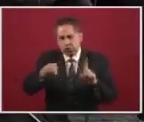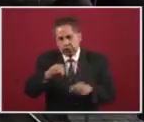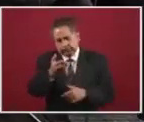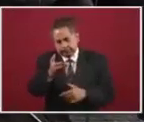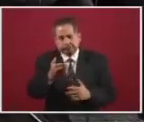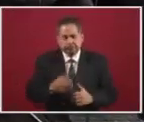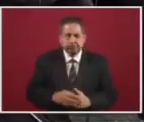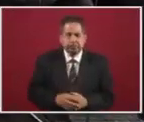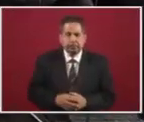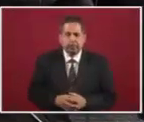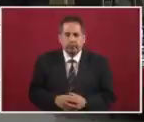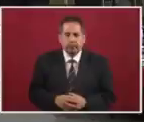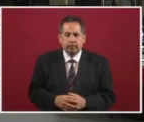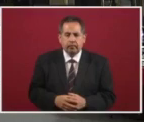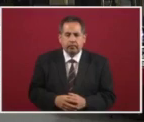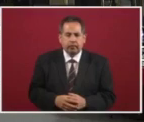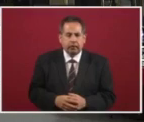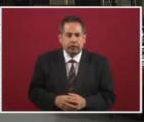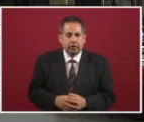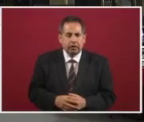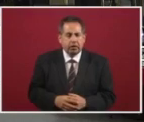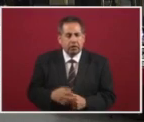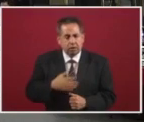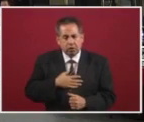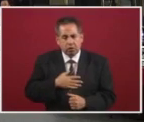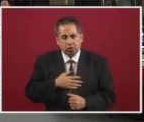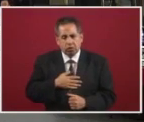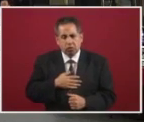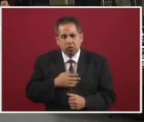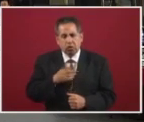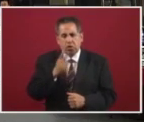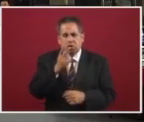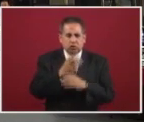gobierno. Le voy a plantear